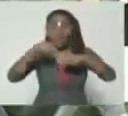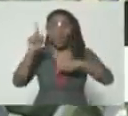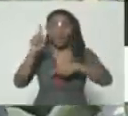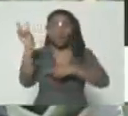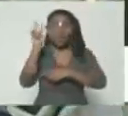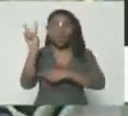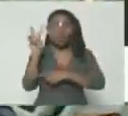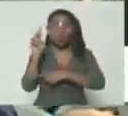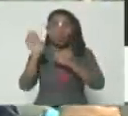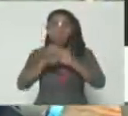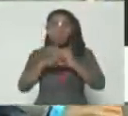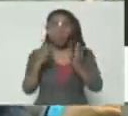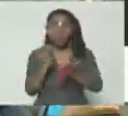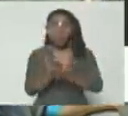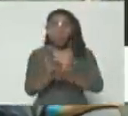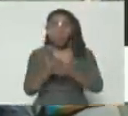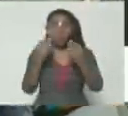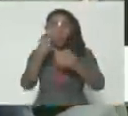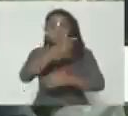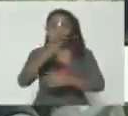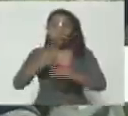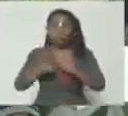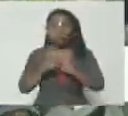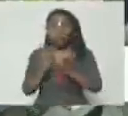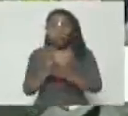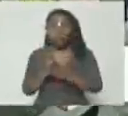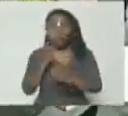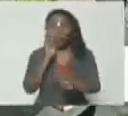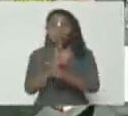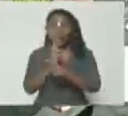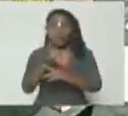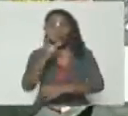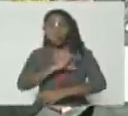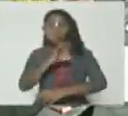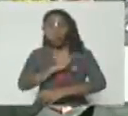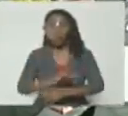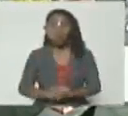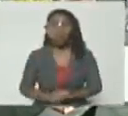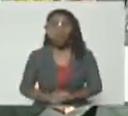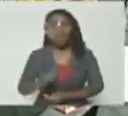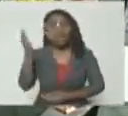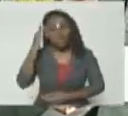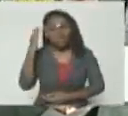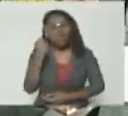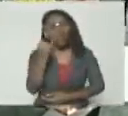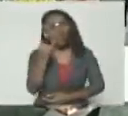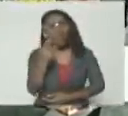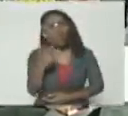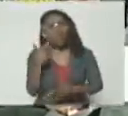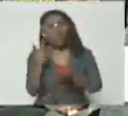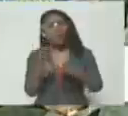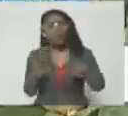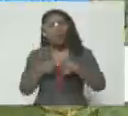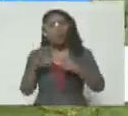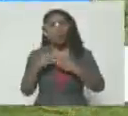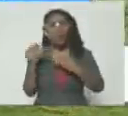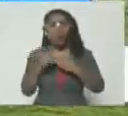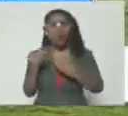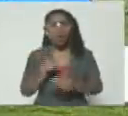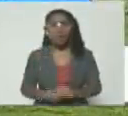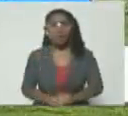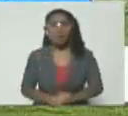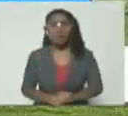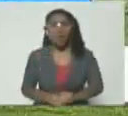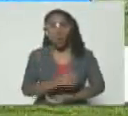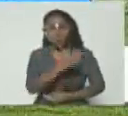en el mundo, porque nos ve mucha gente en el mundo a través de las redes sociales, ¿saben cuánto vale un dólar, verdad? ¿Ustedes